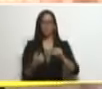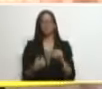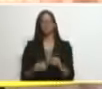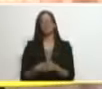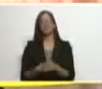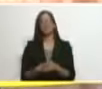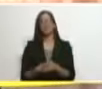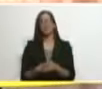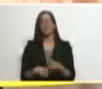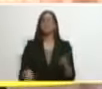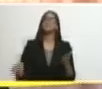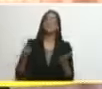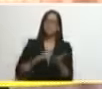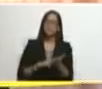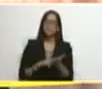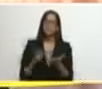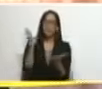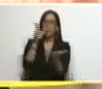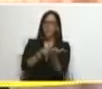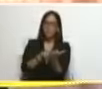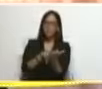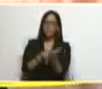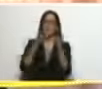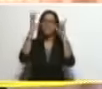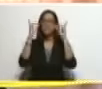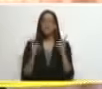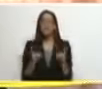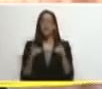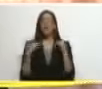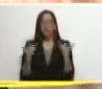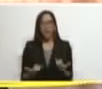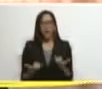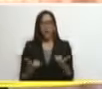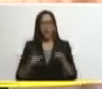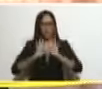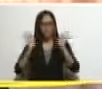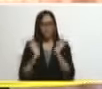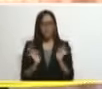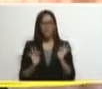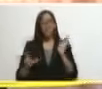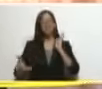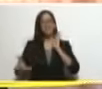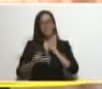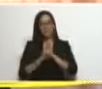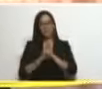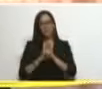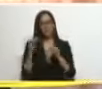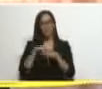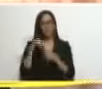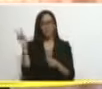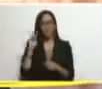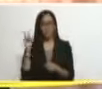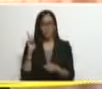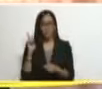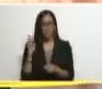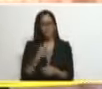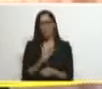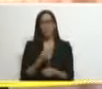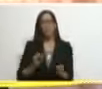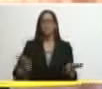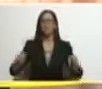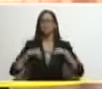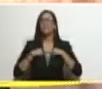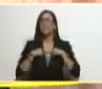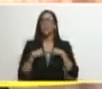ratifica la decisión, ahora de carácter orgánica y legal dentro de Venezuela, de no reconocer